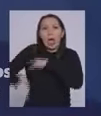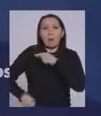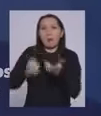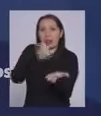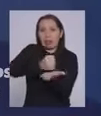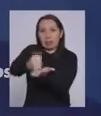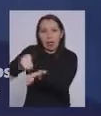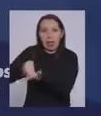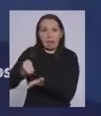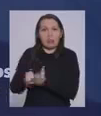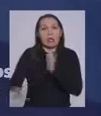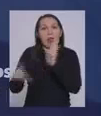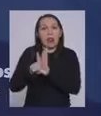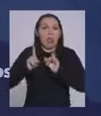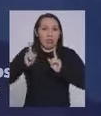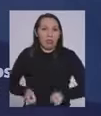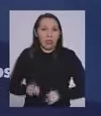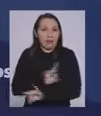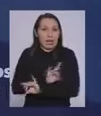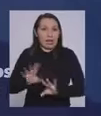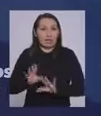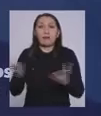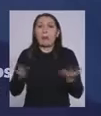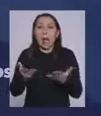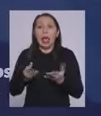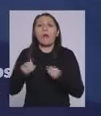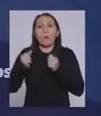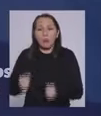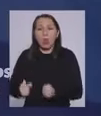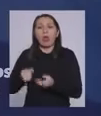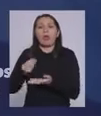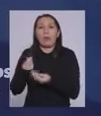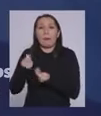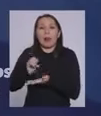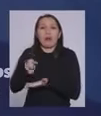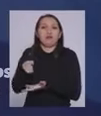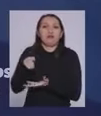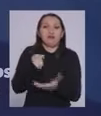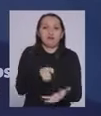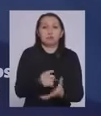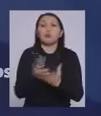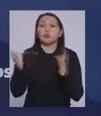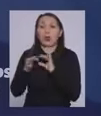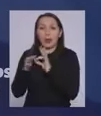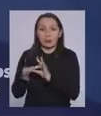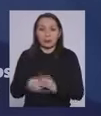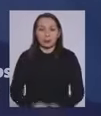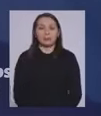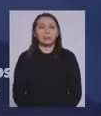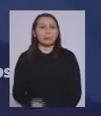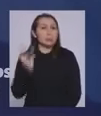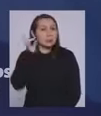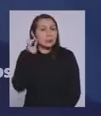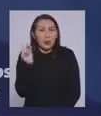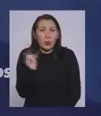aprobaciones legales que deben obtenerse para distribuir este tipo de recursos. Muchas gracias. Ministro, muy cortito, solamente